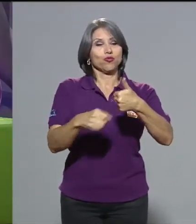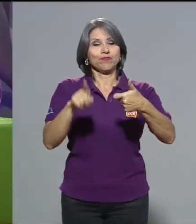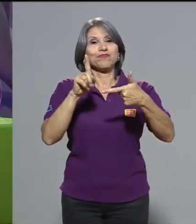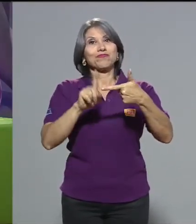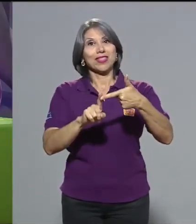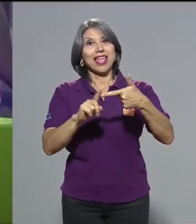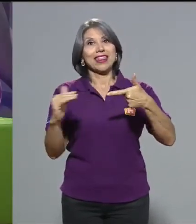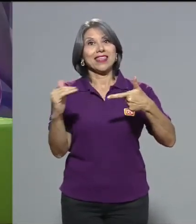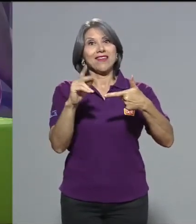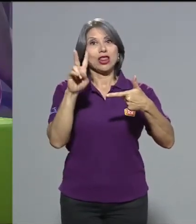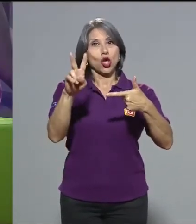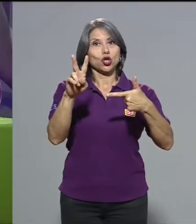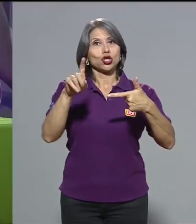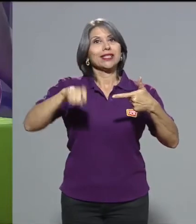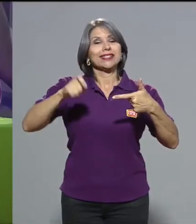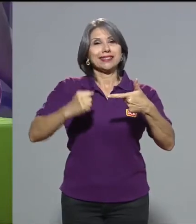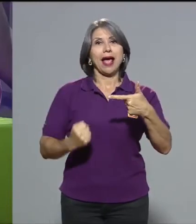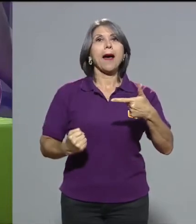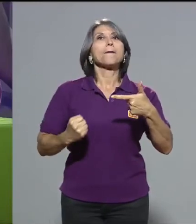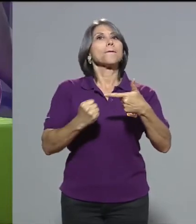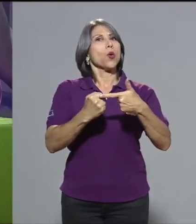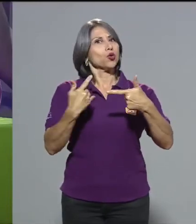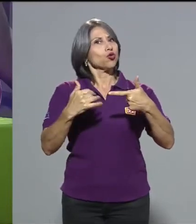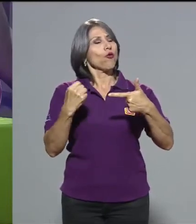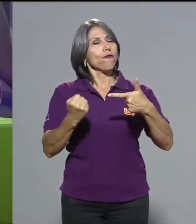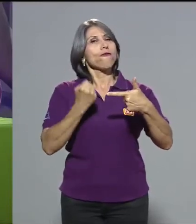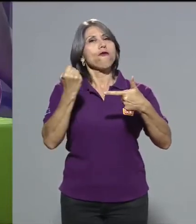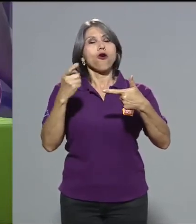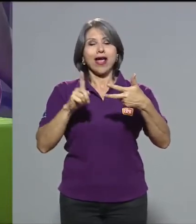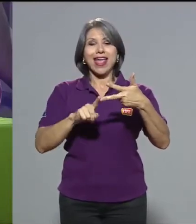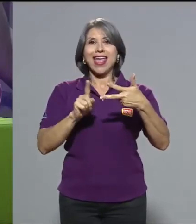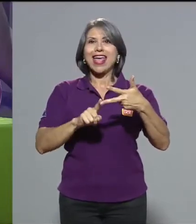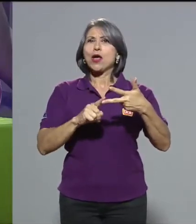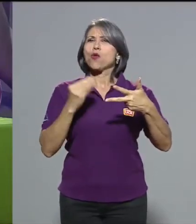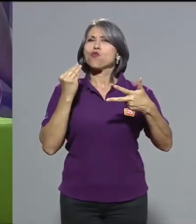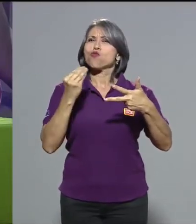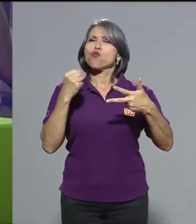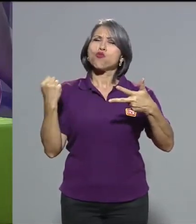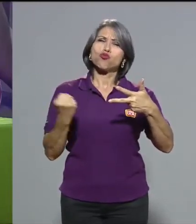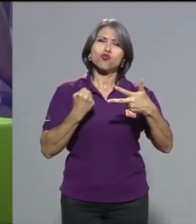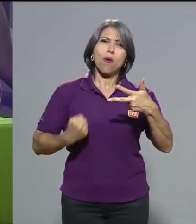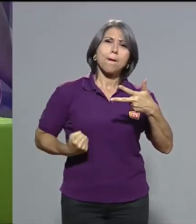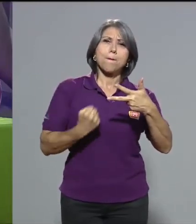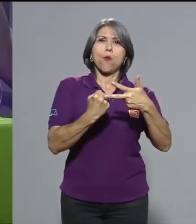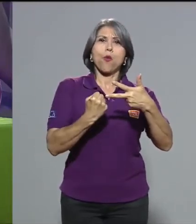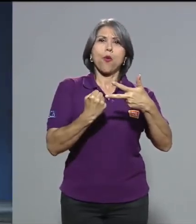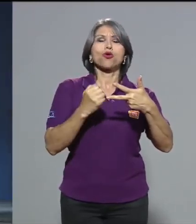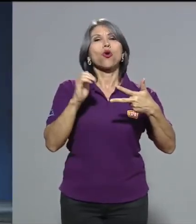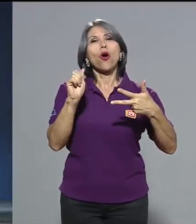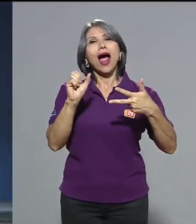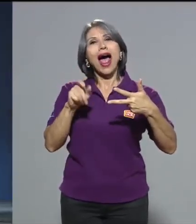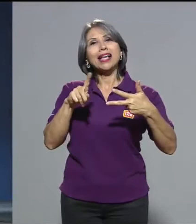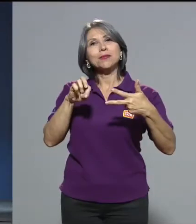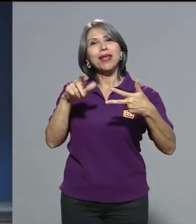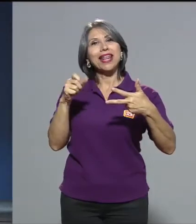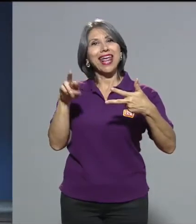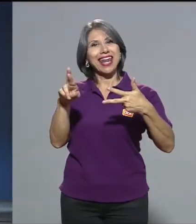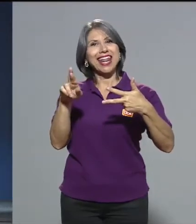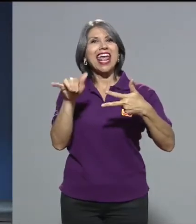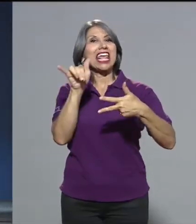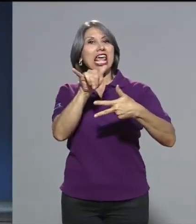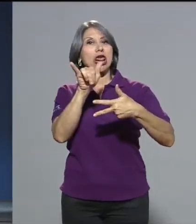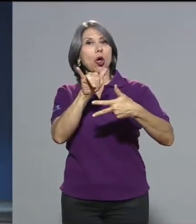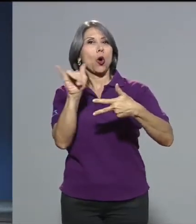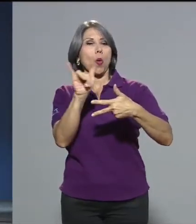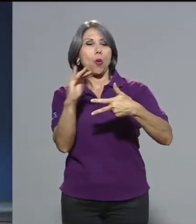apoyo notable y el nivel 3 necesita apoyo muy notable. El Asperger quedó como el nivel 1. Se eliminó el Asperger